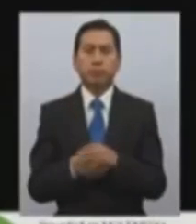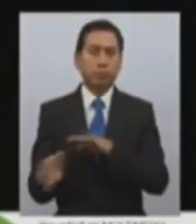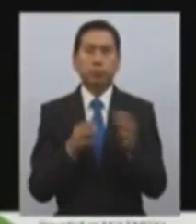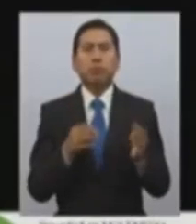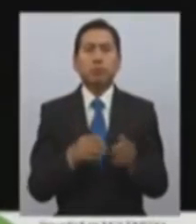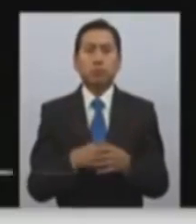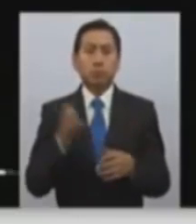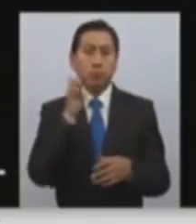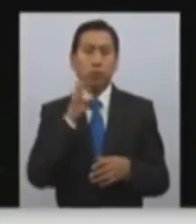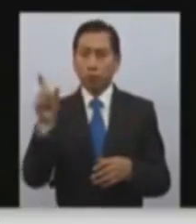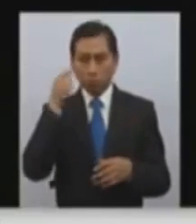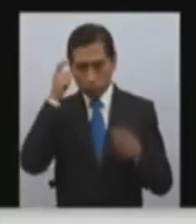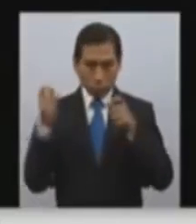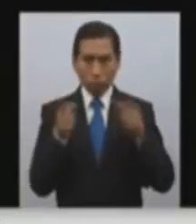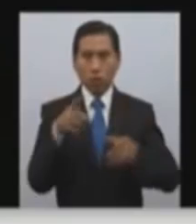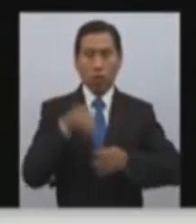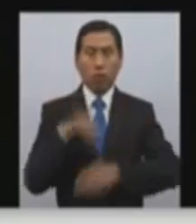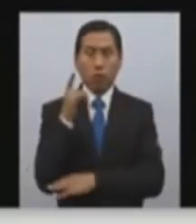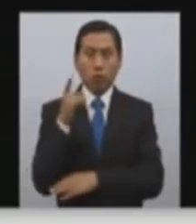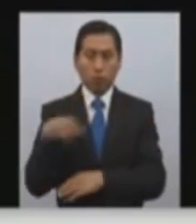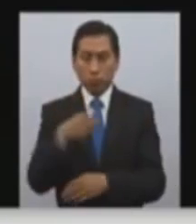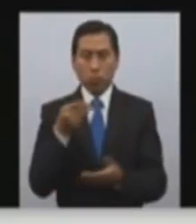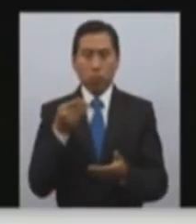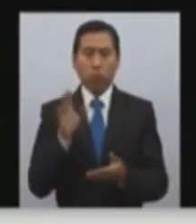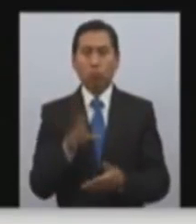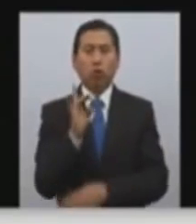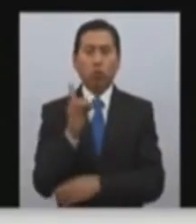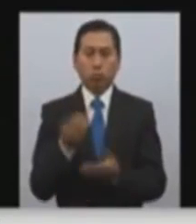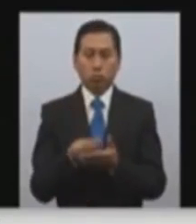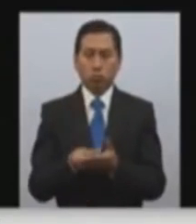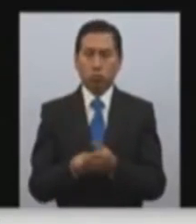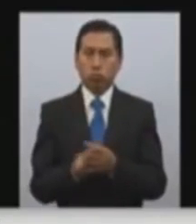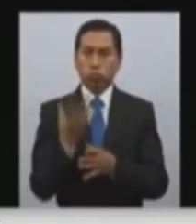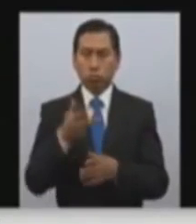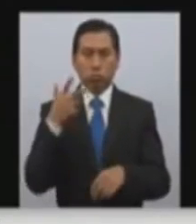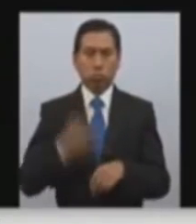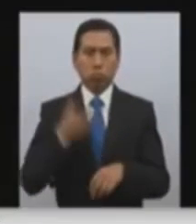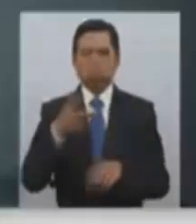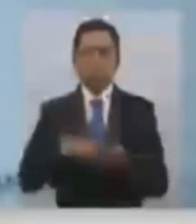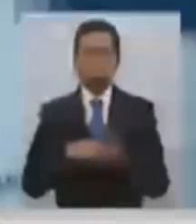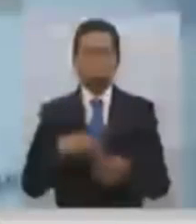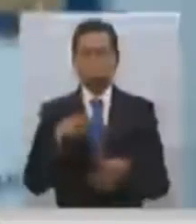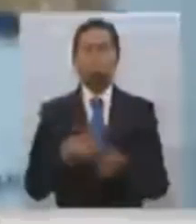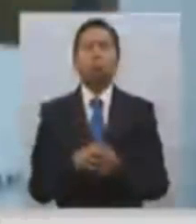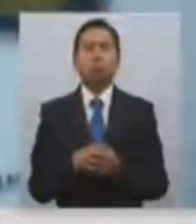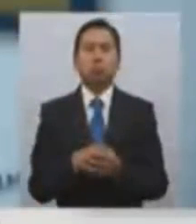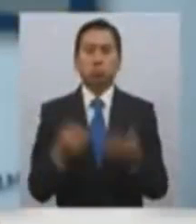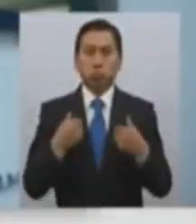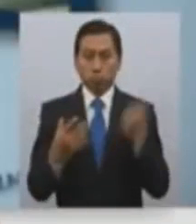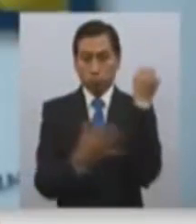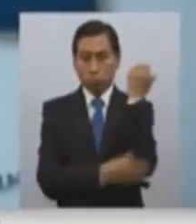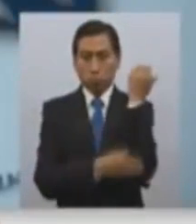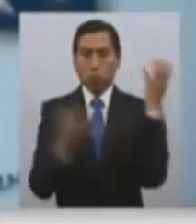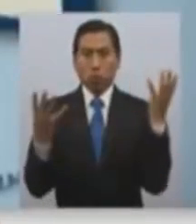Desde que Evo gobierna en Bolivia, la riqueza del país ha crecido. Se ha triplicado el PIB per cápita. Ha disminuido la